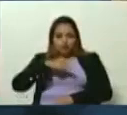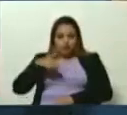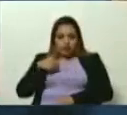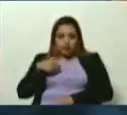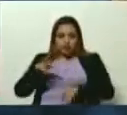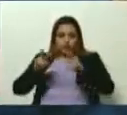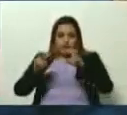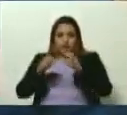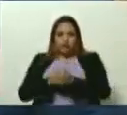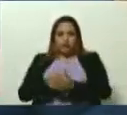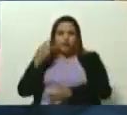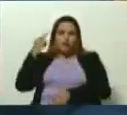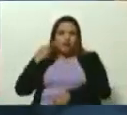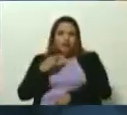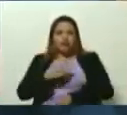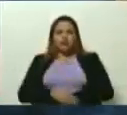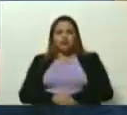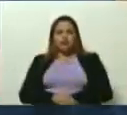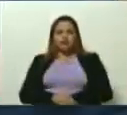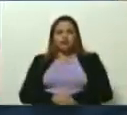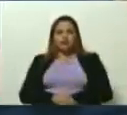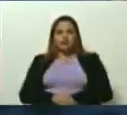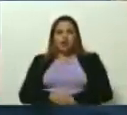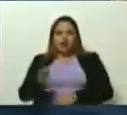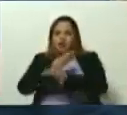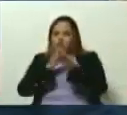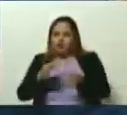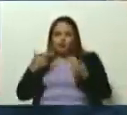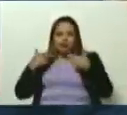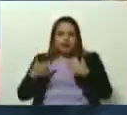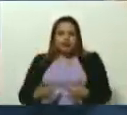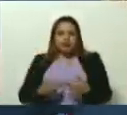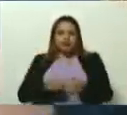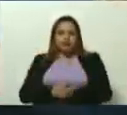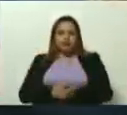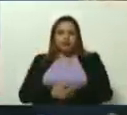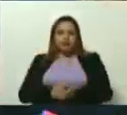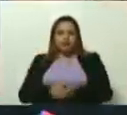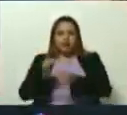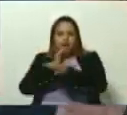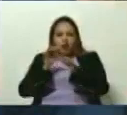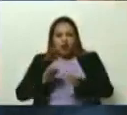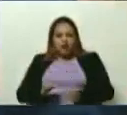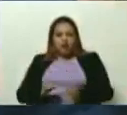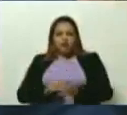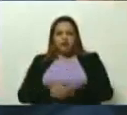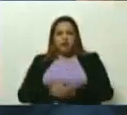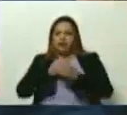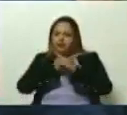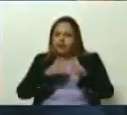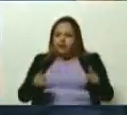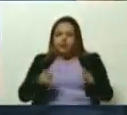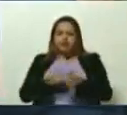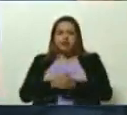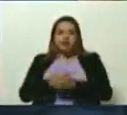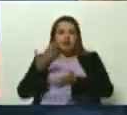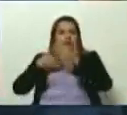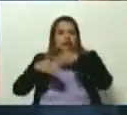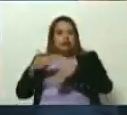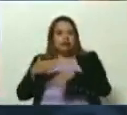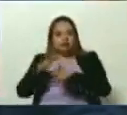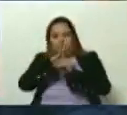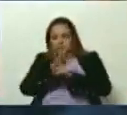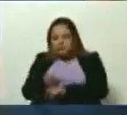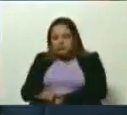nuevo, bolivariano, es un modelo humanista, es un modelo totalmente diferente al modelo represivo de la